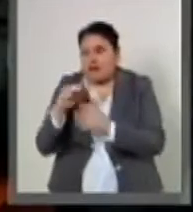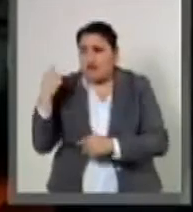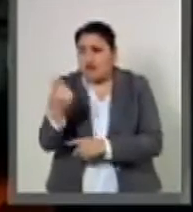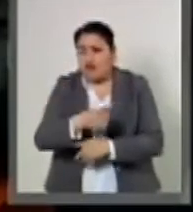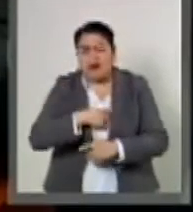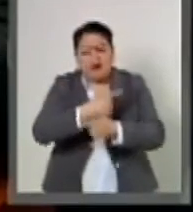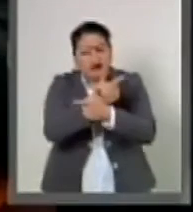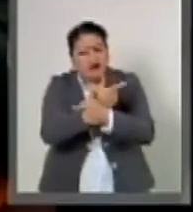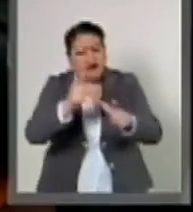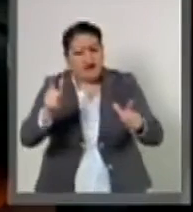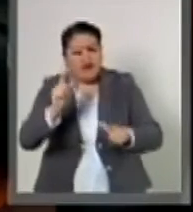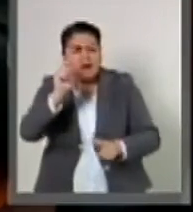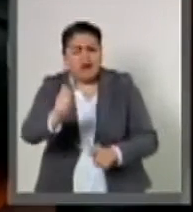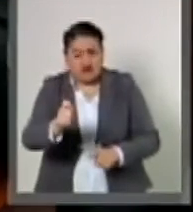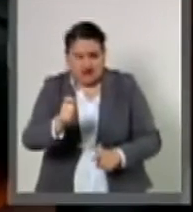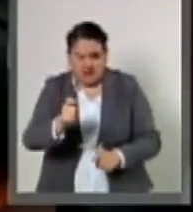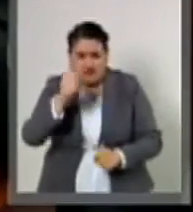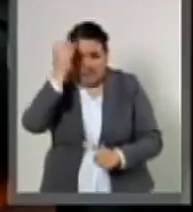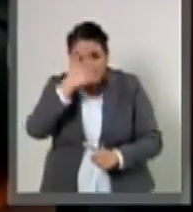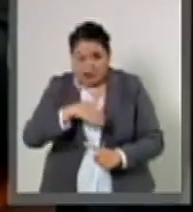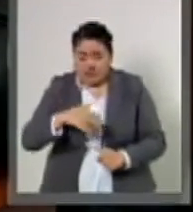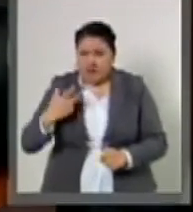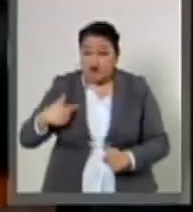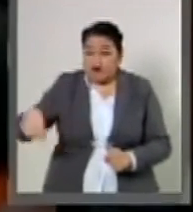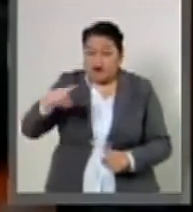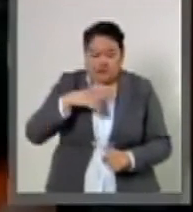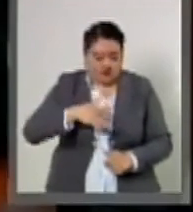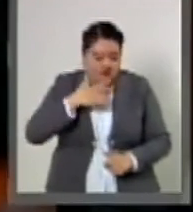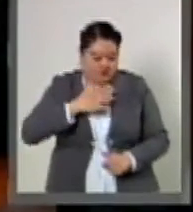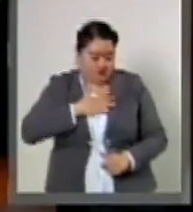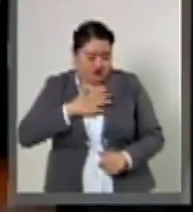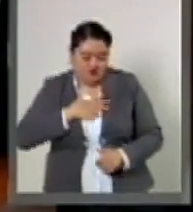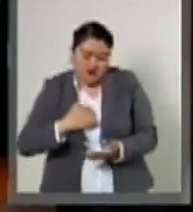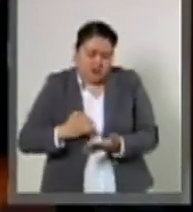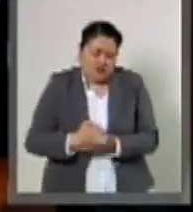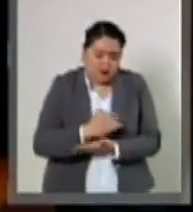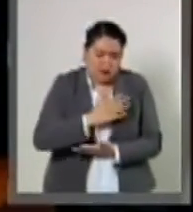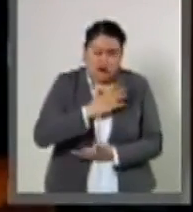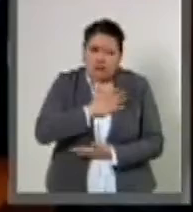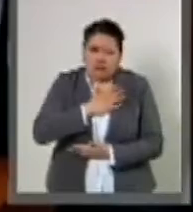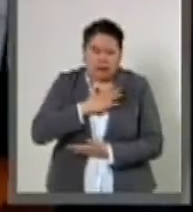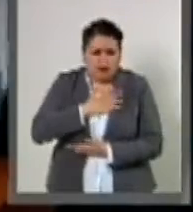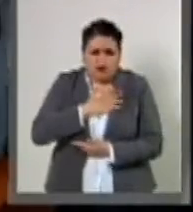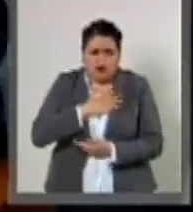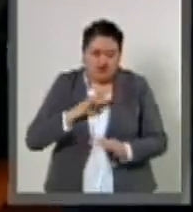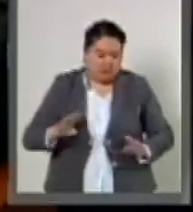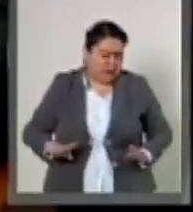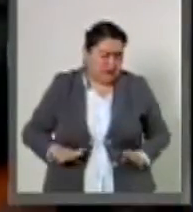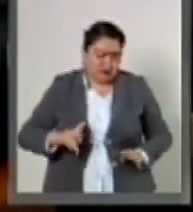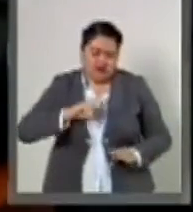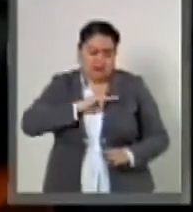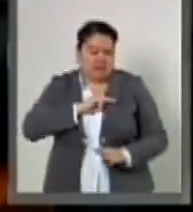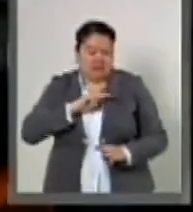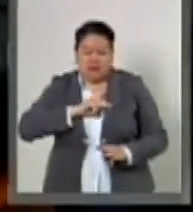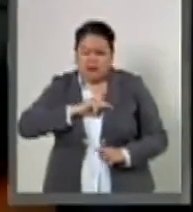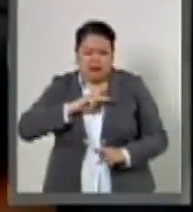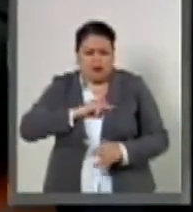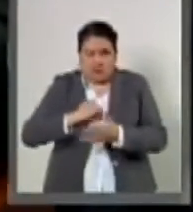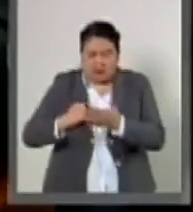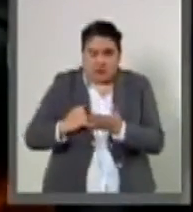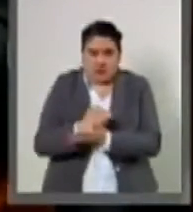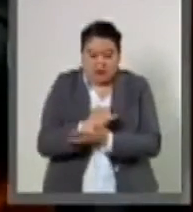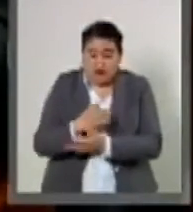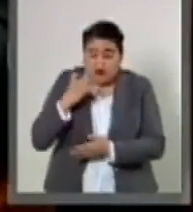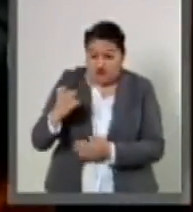de realización de los valores de autodeterminación y es la base de los derechos humanos.